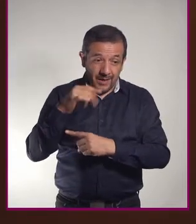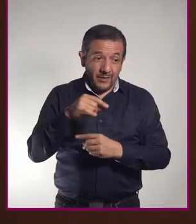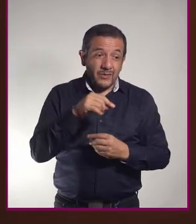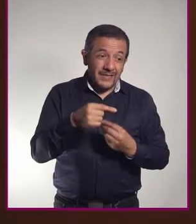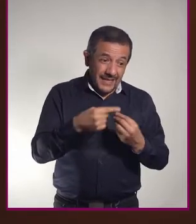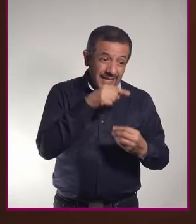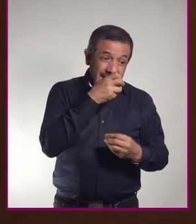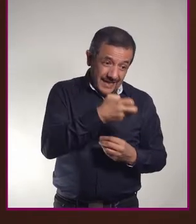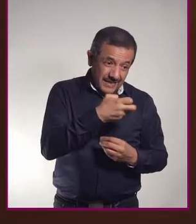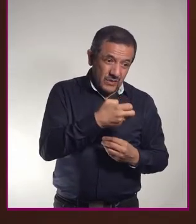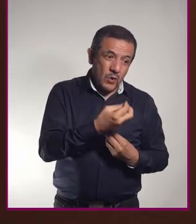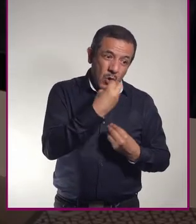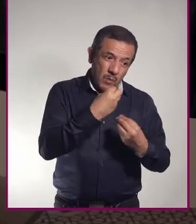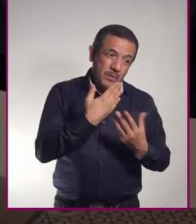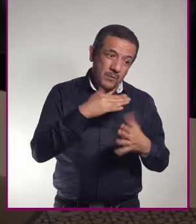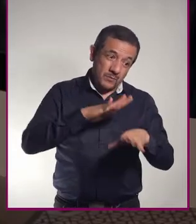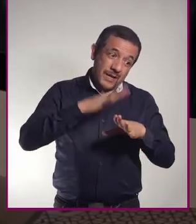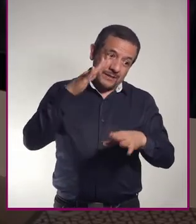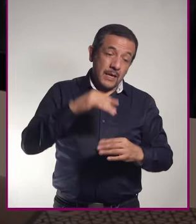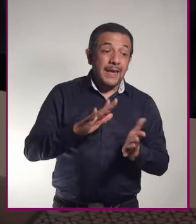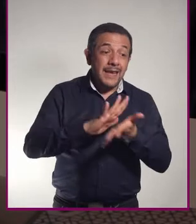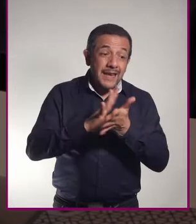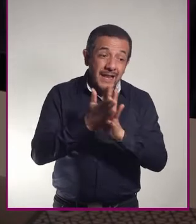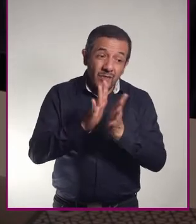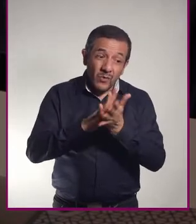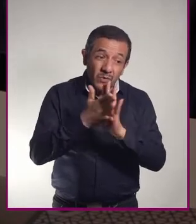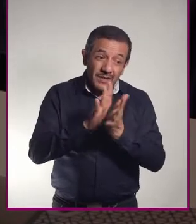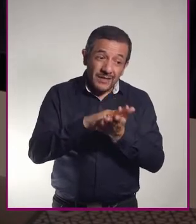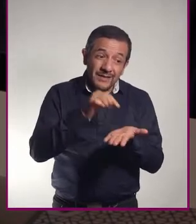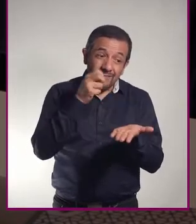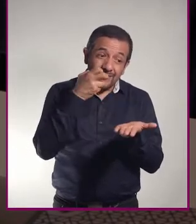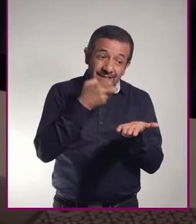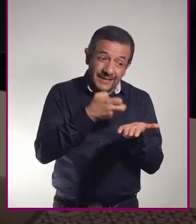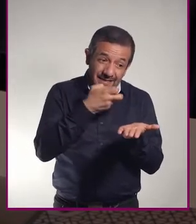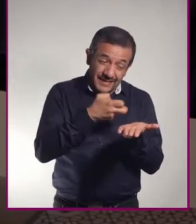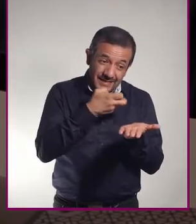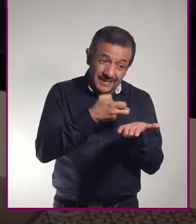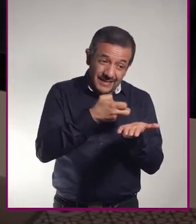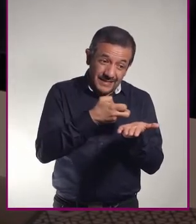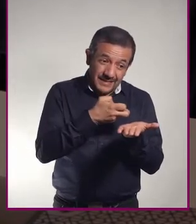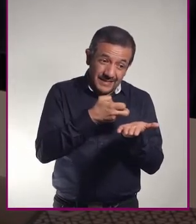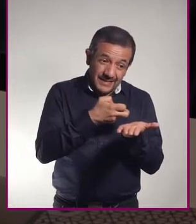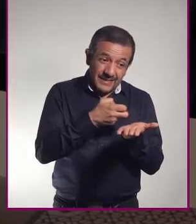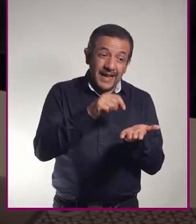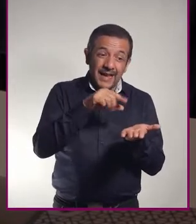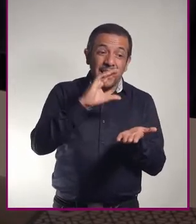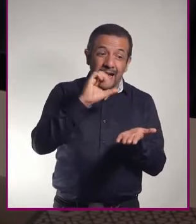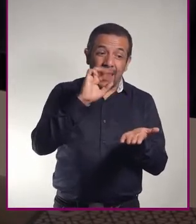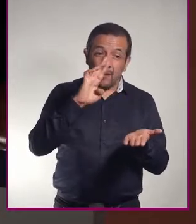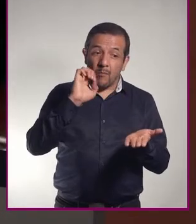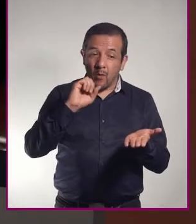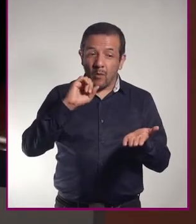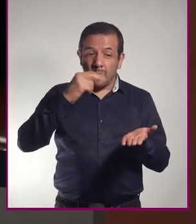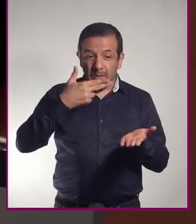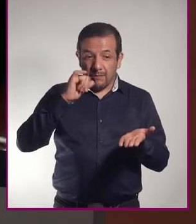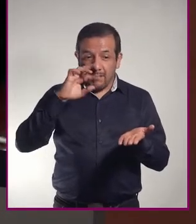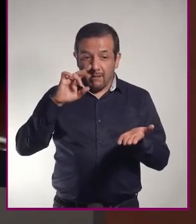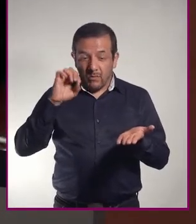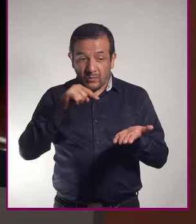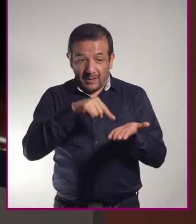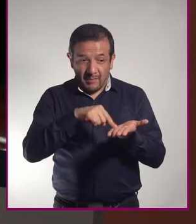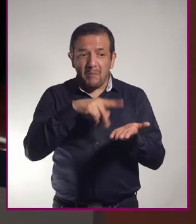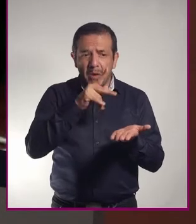de alimentación. Y la tortilla es una de las fuentes más representativas de los carbohidratos, pero también